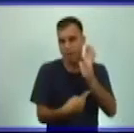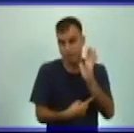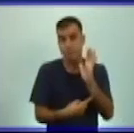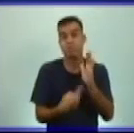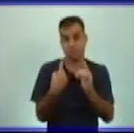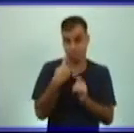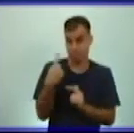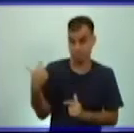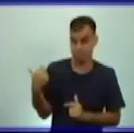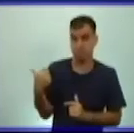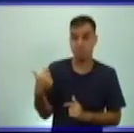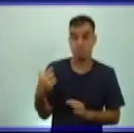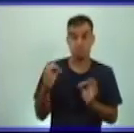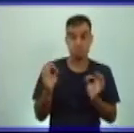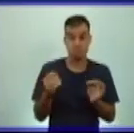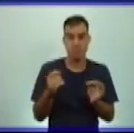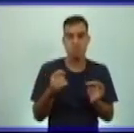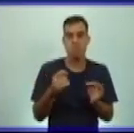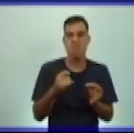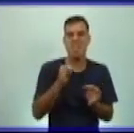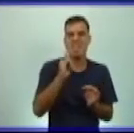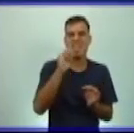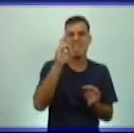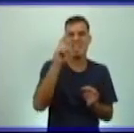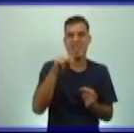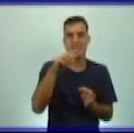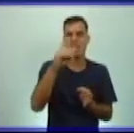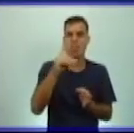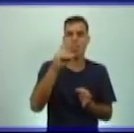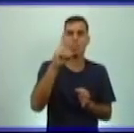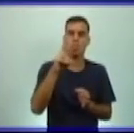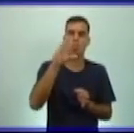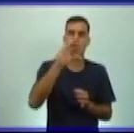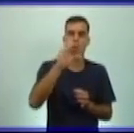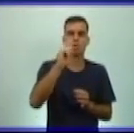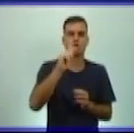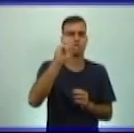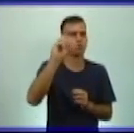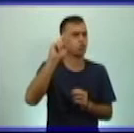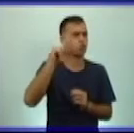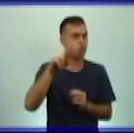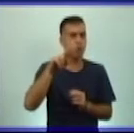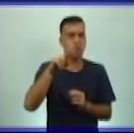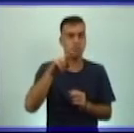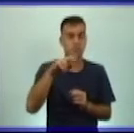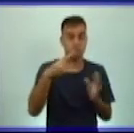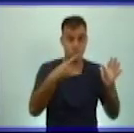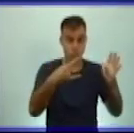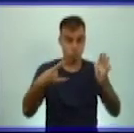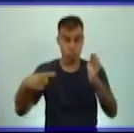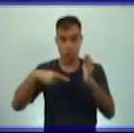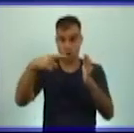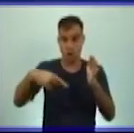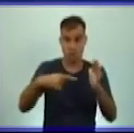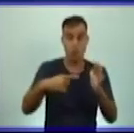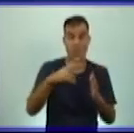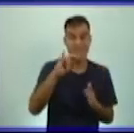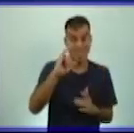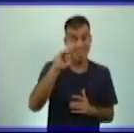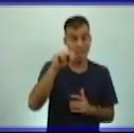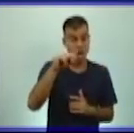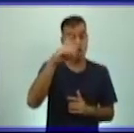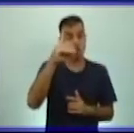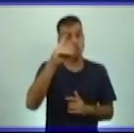campo magnético inductor. A partir de conocer el comportamiento del campo magnético inductor, usted puede inferir